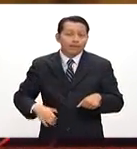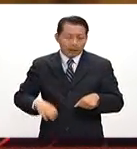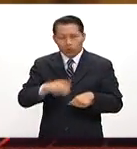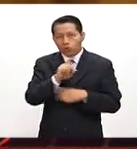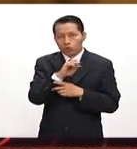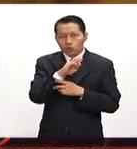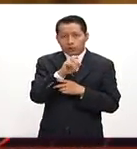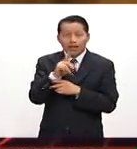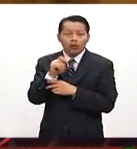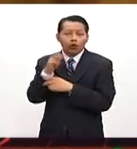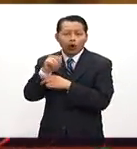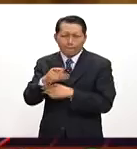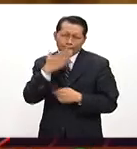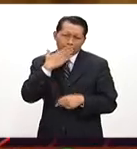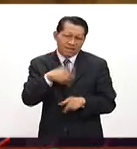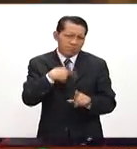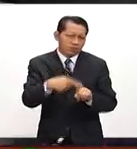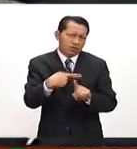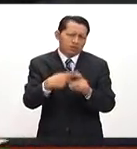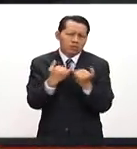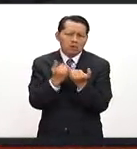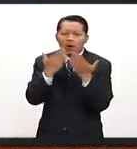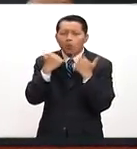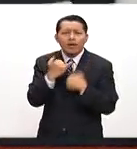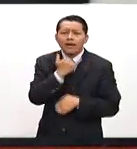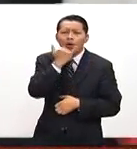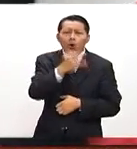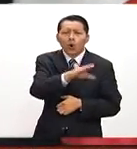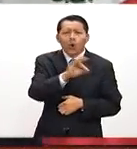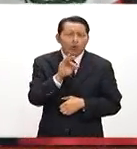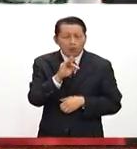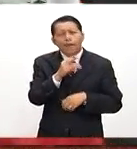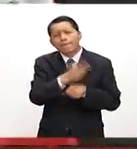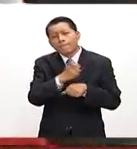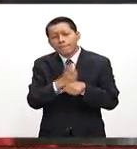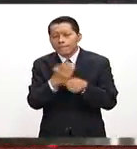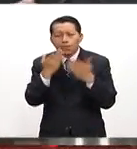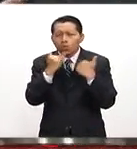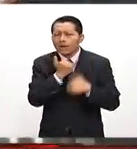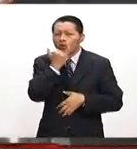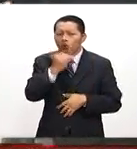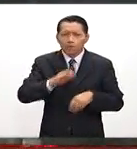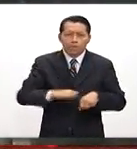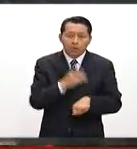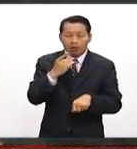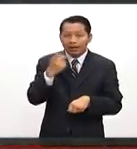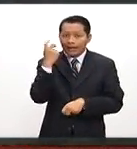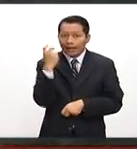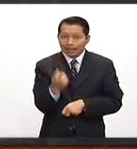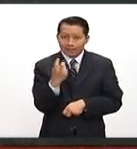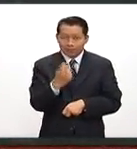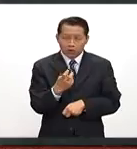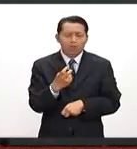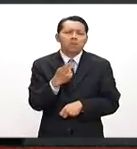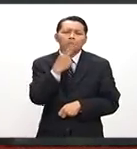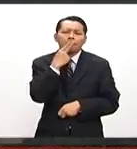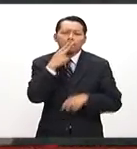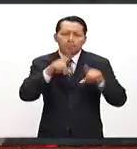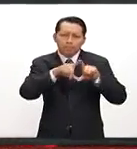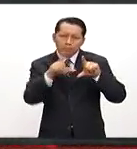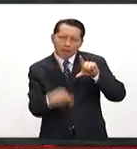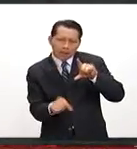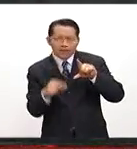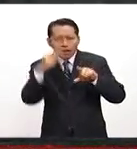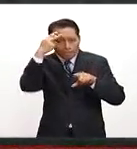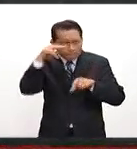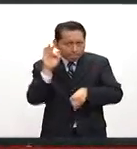Donald Trump. Afirmó que no existió ningún error al haberlo invitado porque fue una intervención que, dijo, sirvió al país y a los